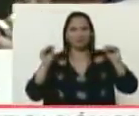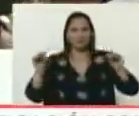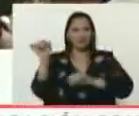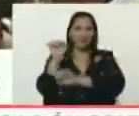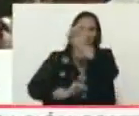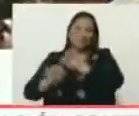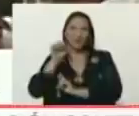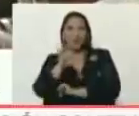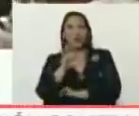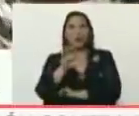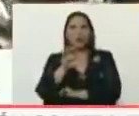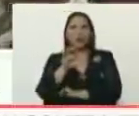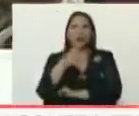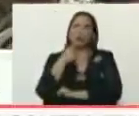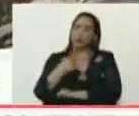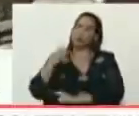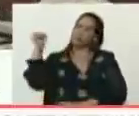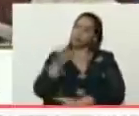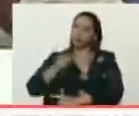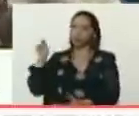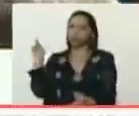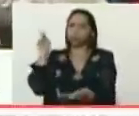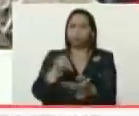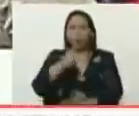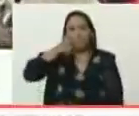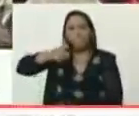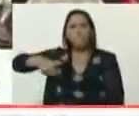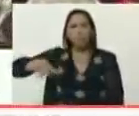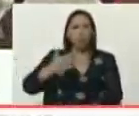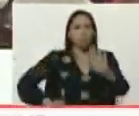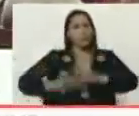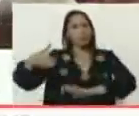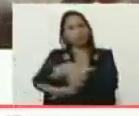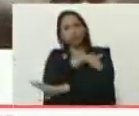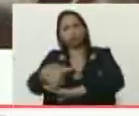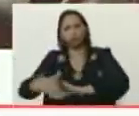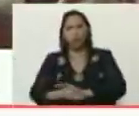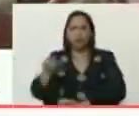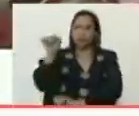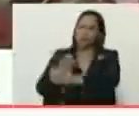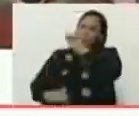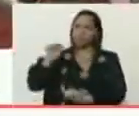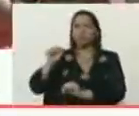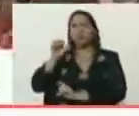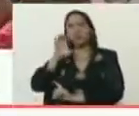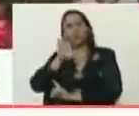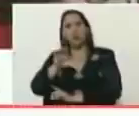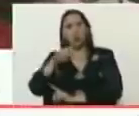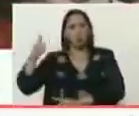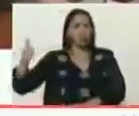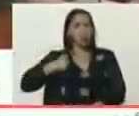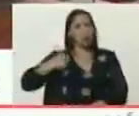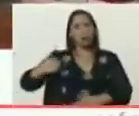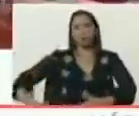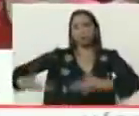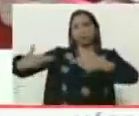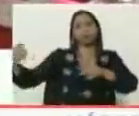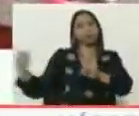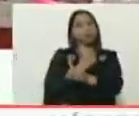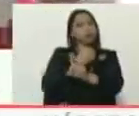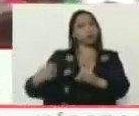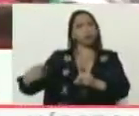patria, dice presente. El pueblo sale a la calle a defender la patria de cualquier ataque de